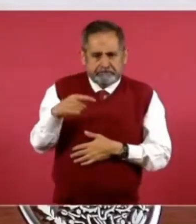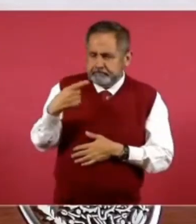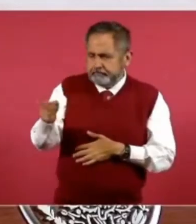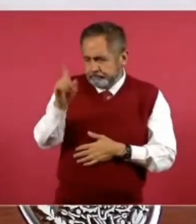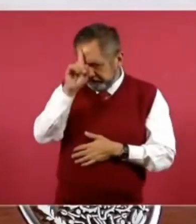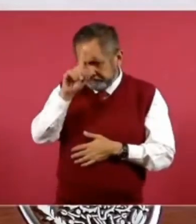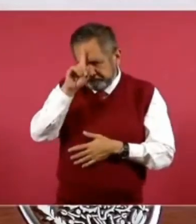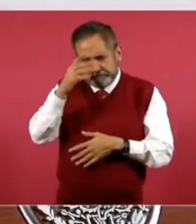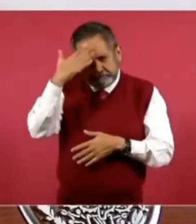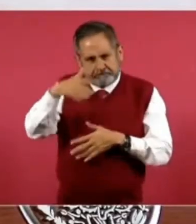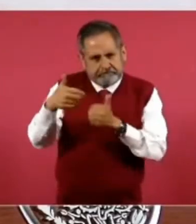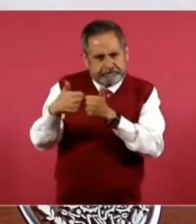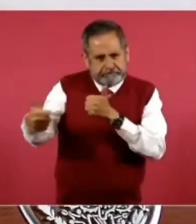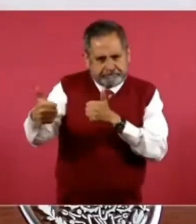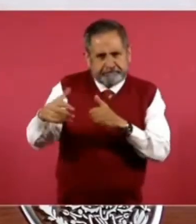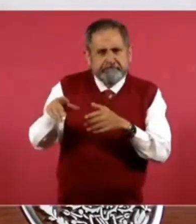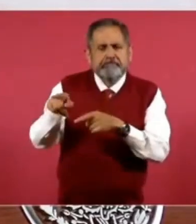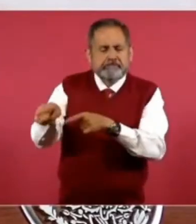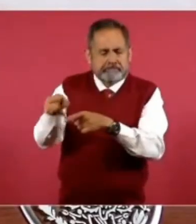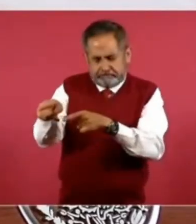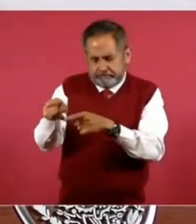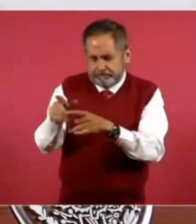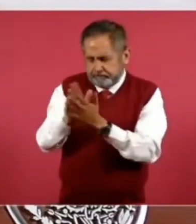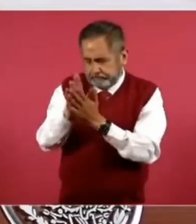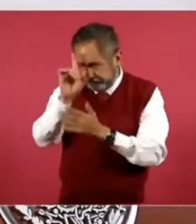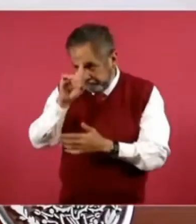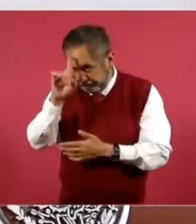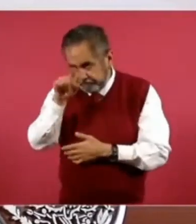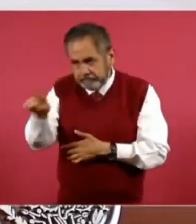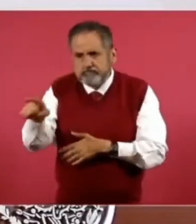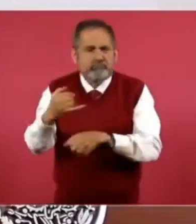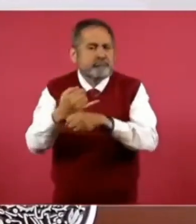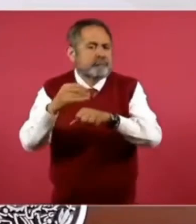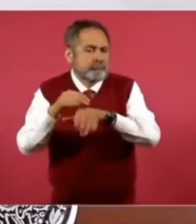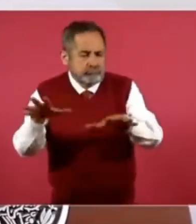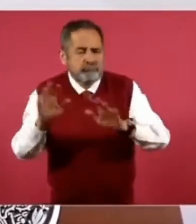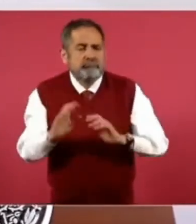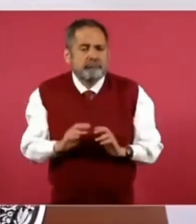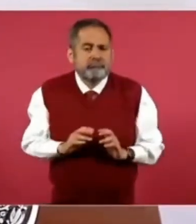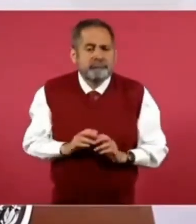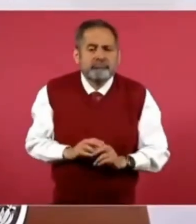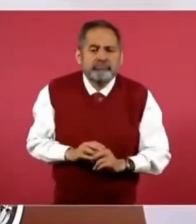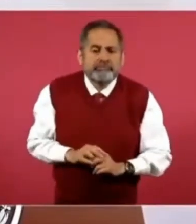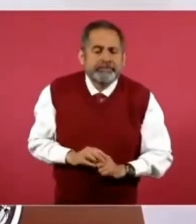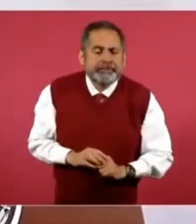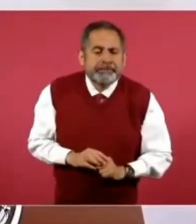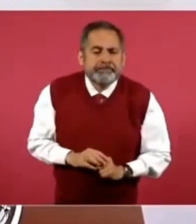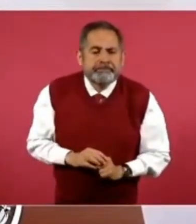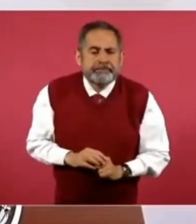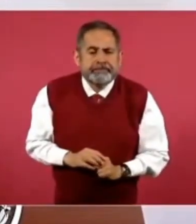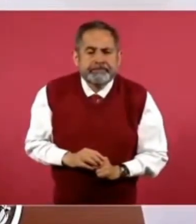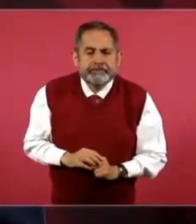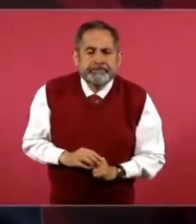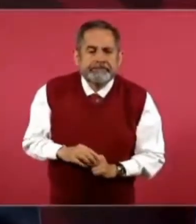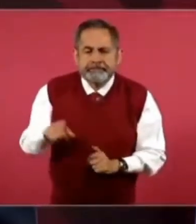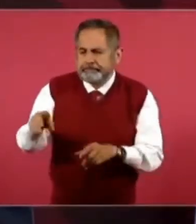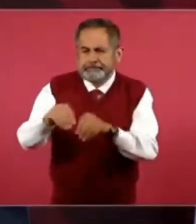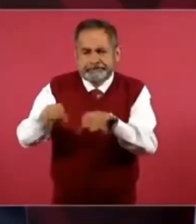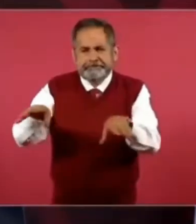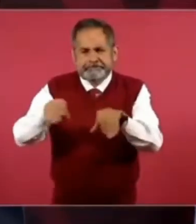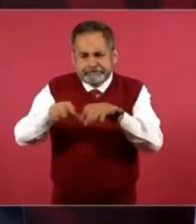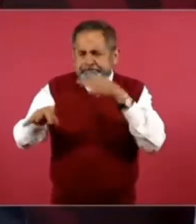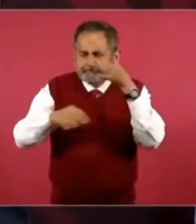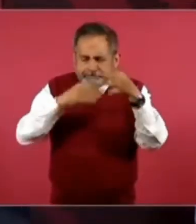un organismo autónomo, es de que se esté informando